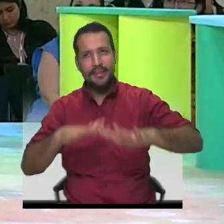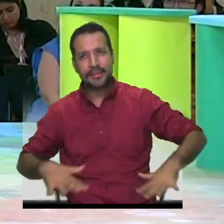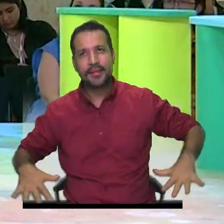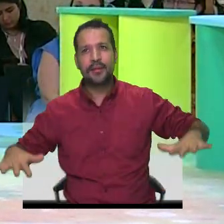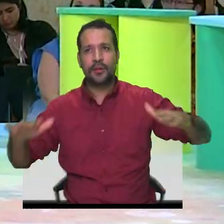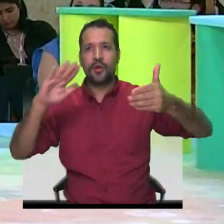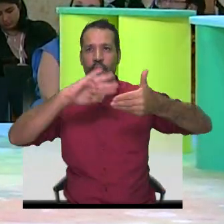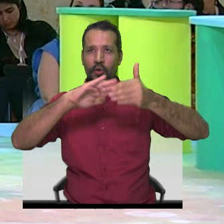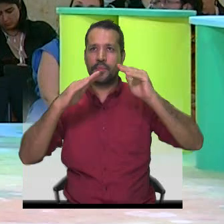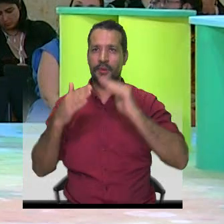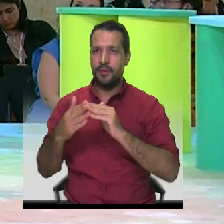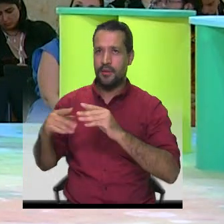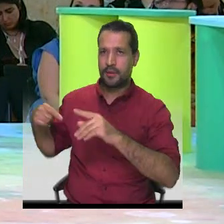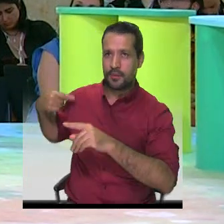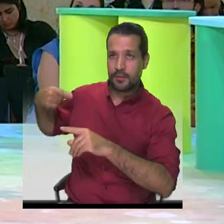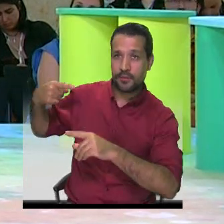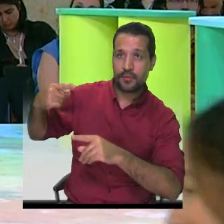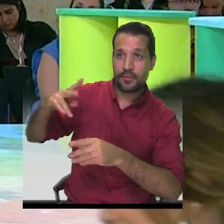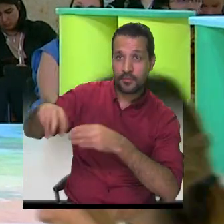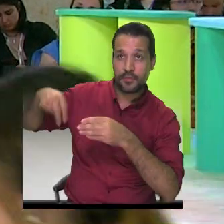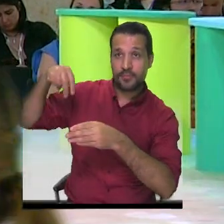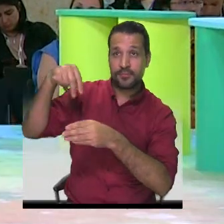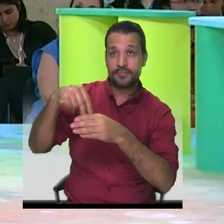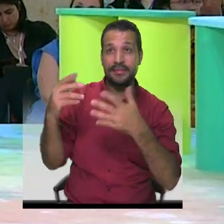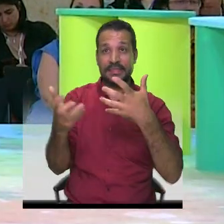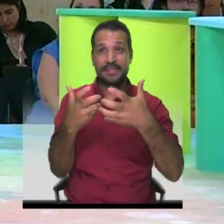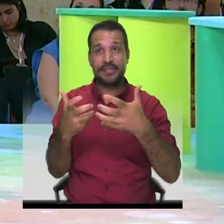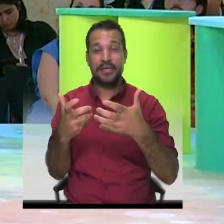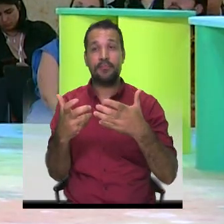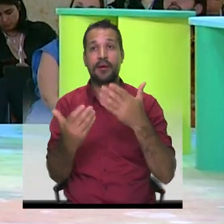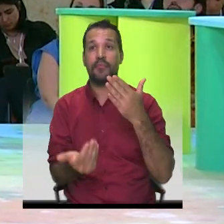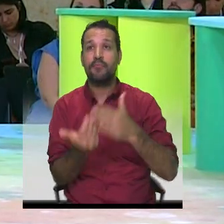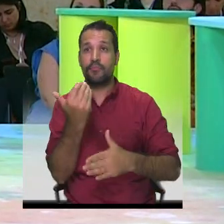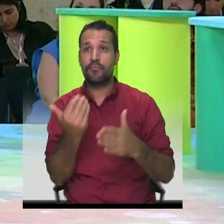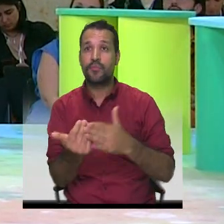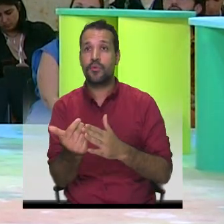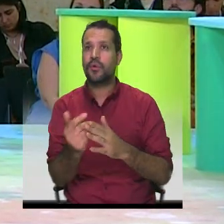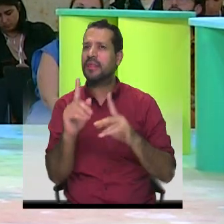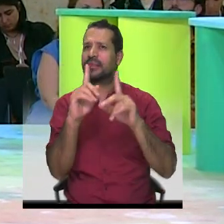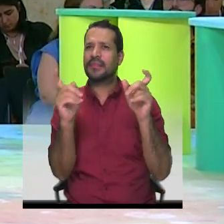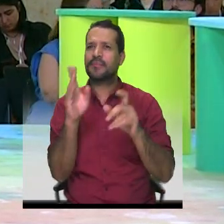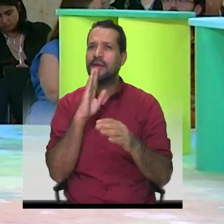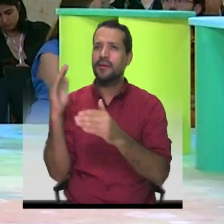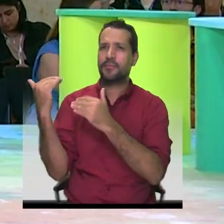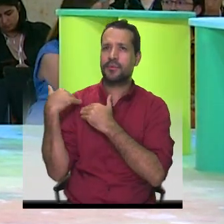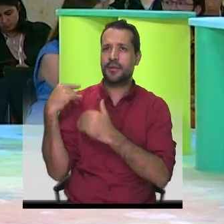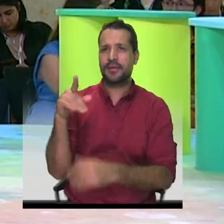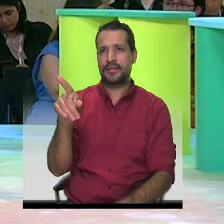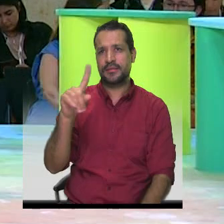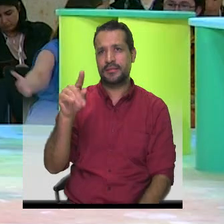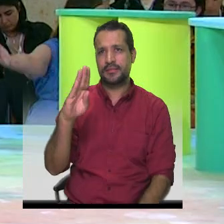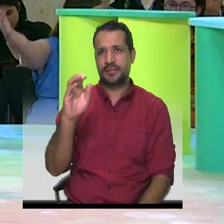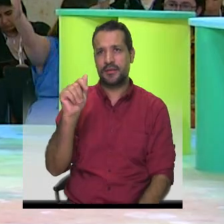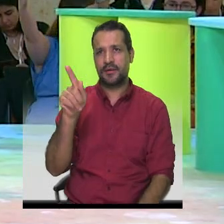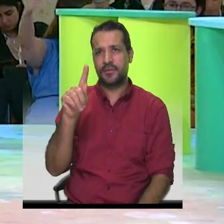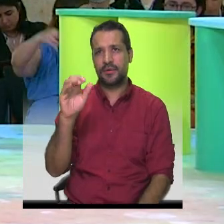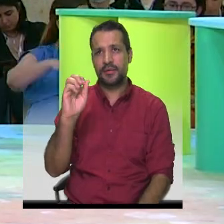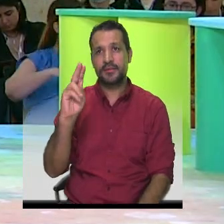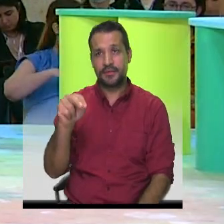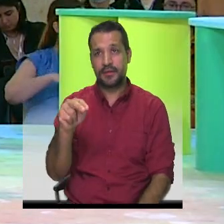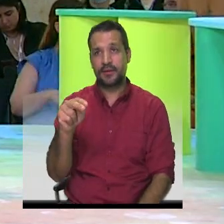Comunidades Ancestrales y Sistema Moda. Para hablarnos de este tema, contamos con Sebastián Restrepo de Visión